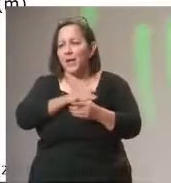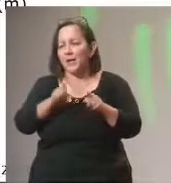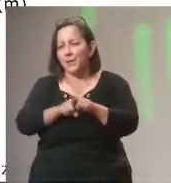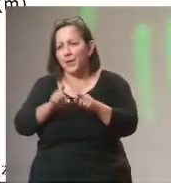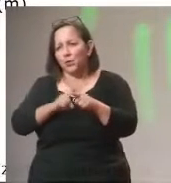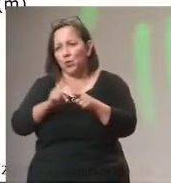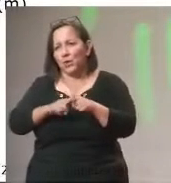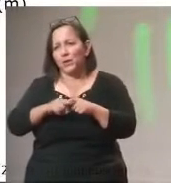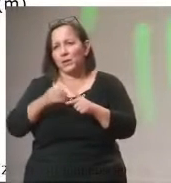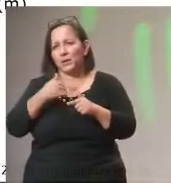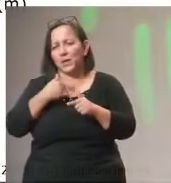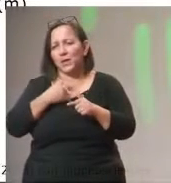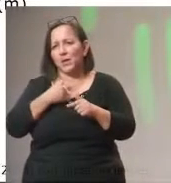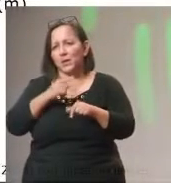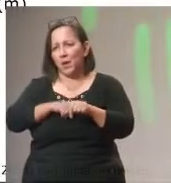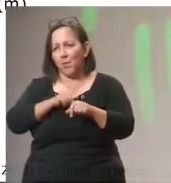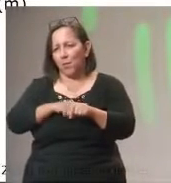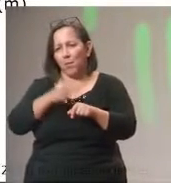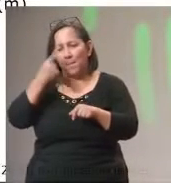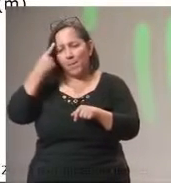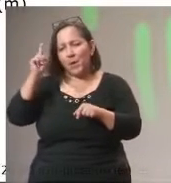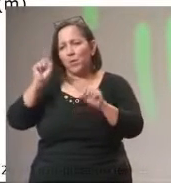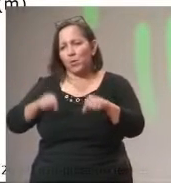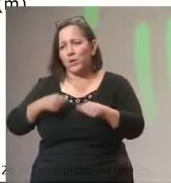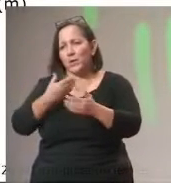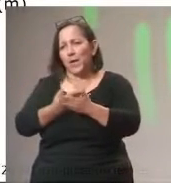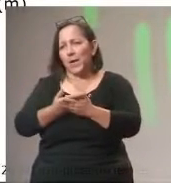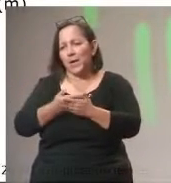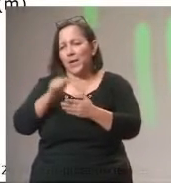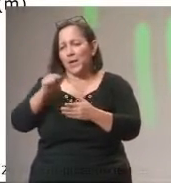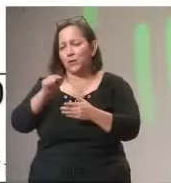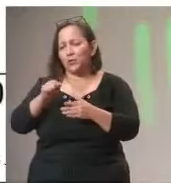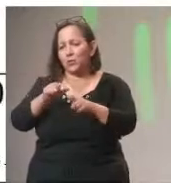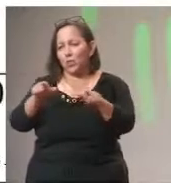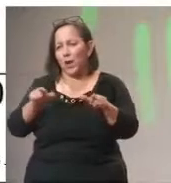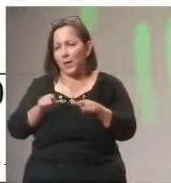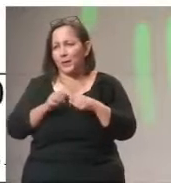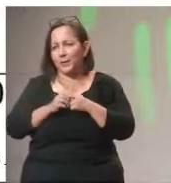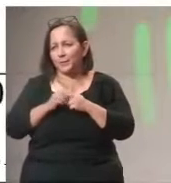que esa especie pueda llegar a esos sustratos.